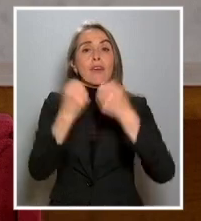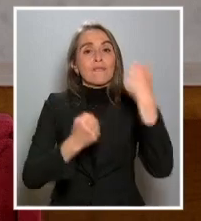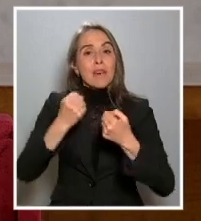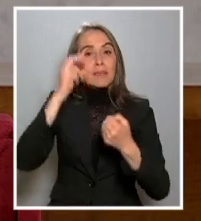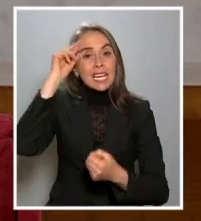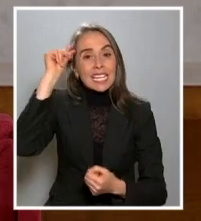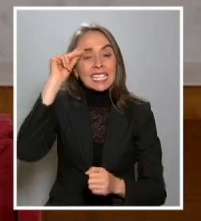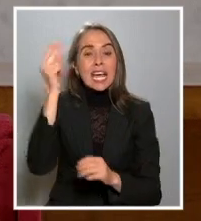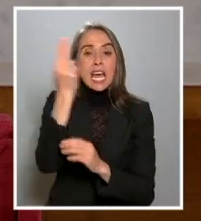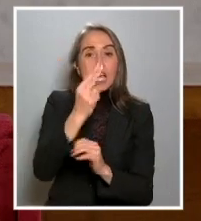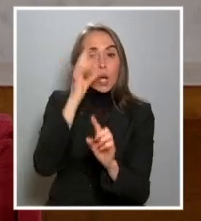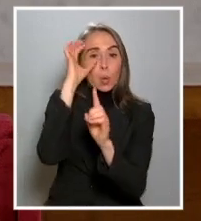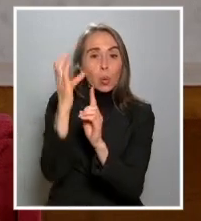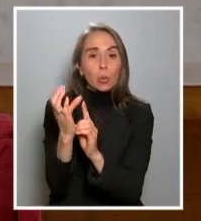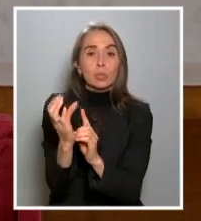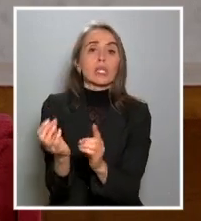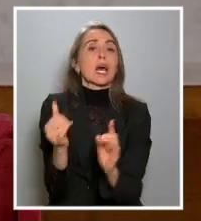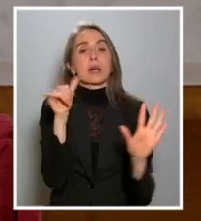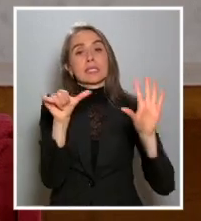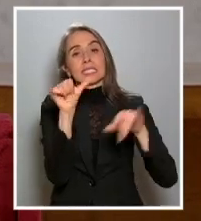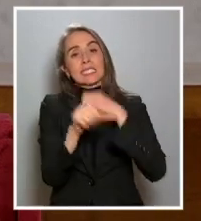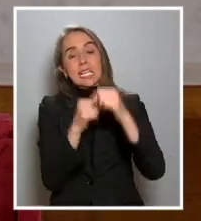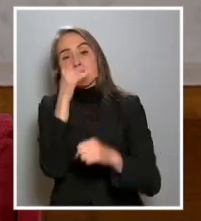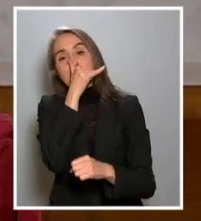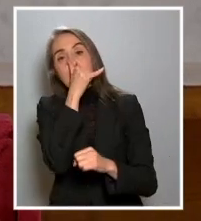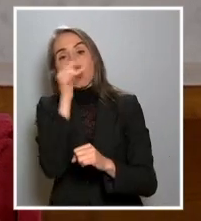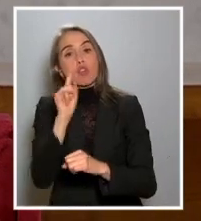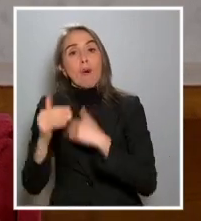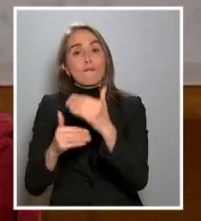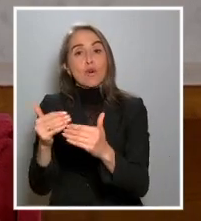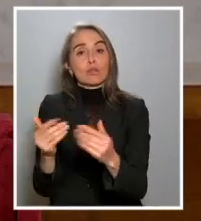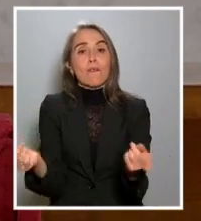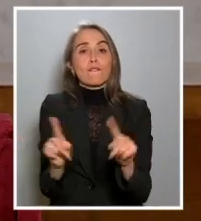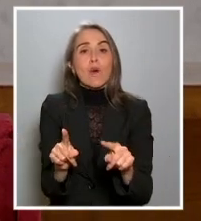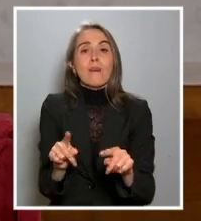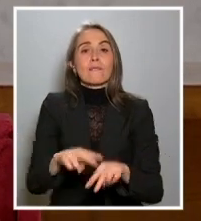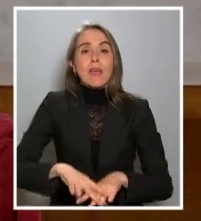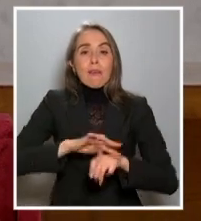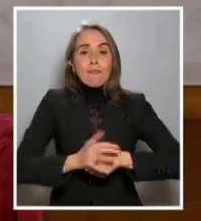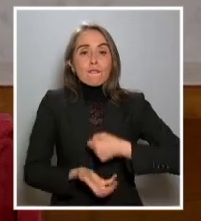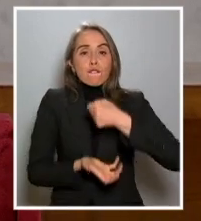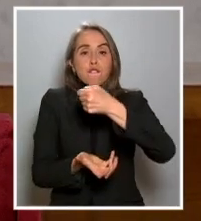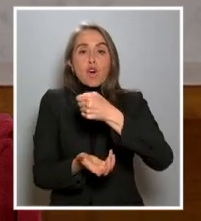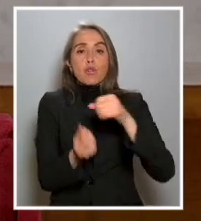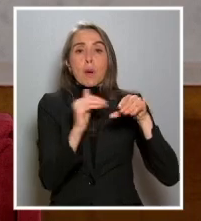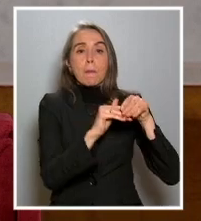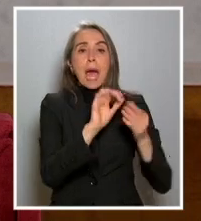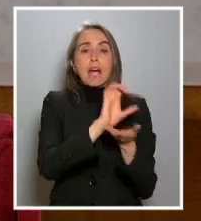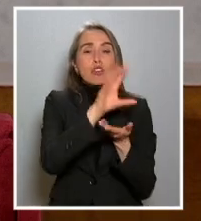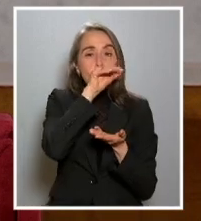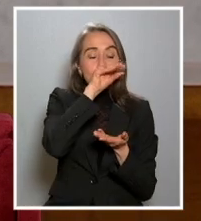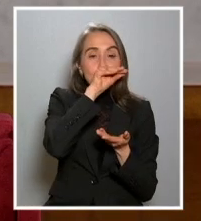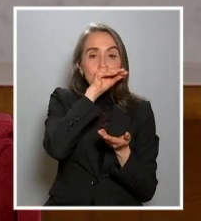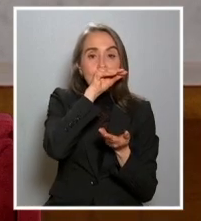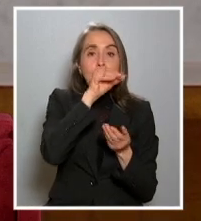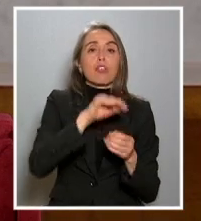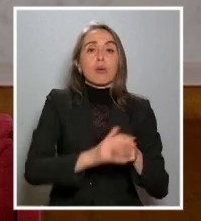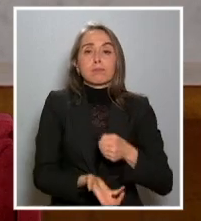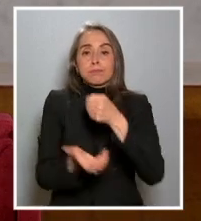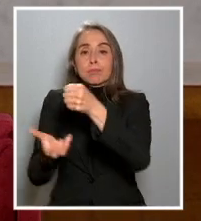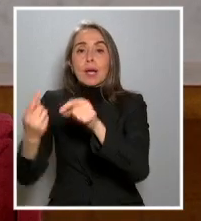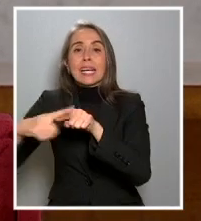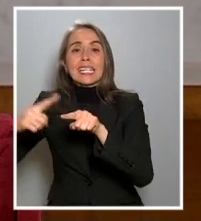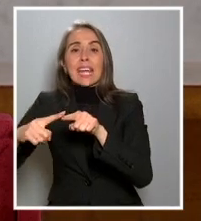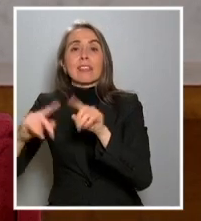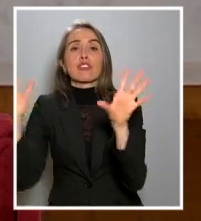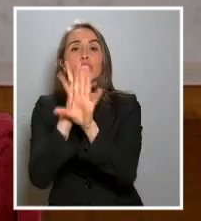creativas con el regreso, tras 6 años estando inactivo, del Fondo del Banco Estado para el Fomento del Cine Chileno, que